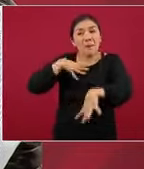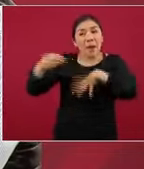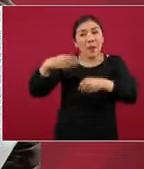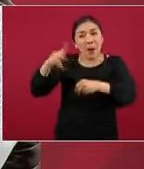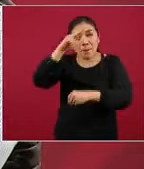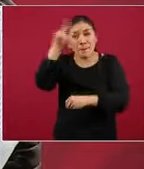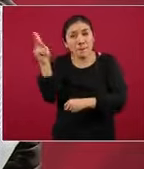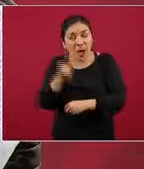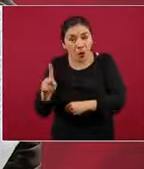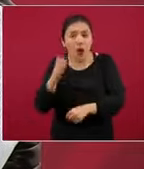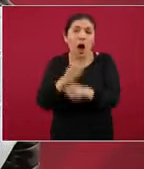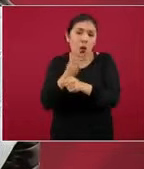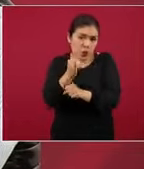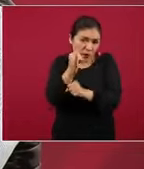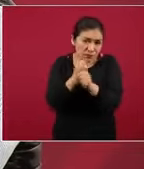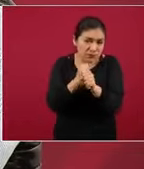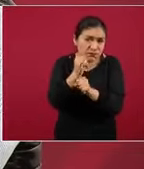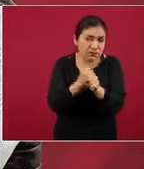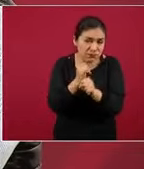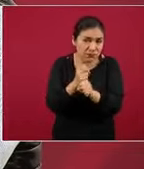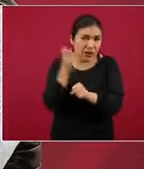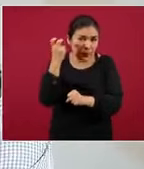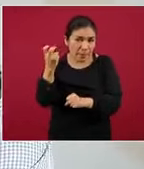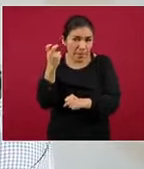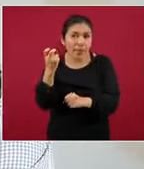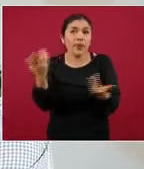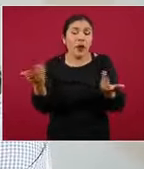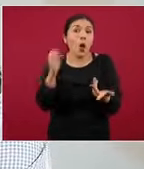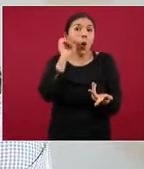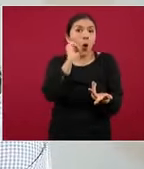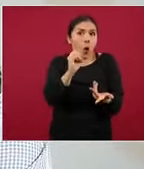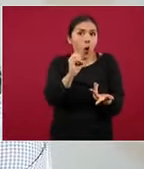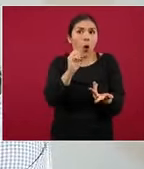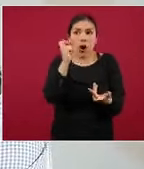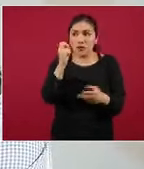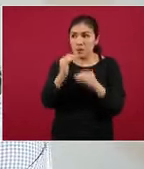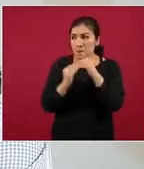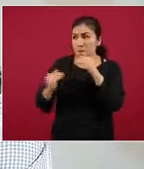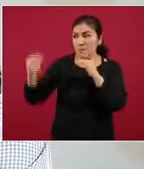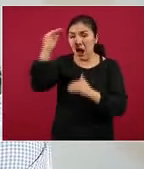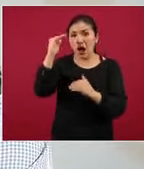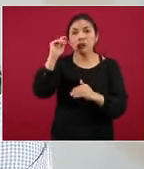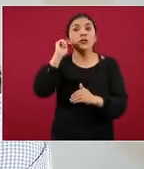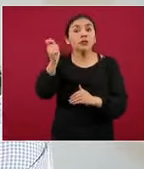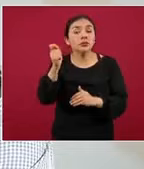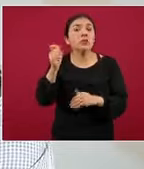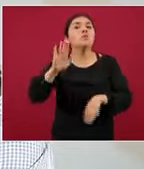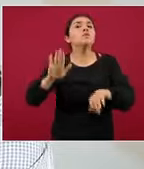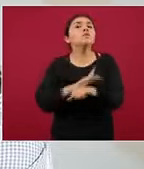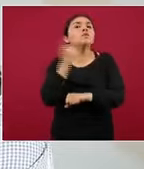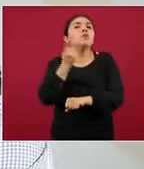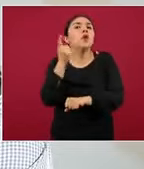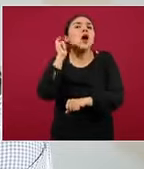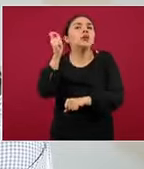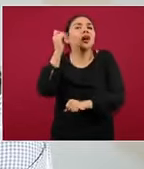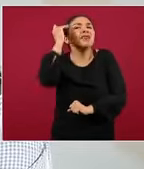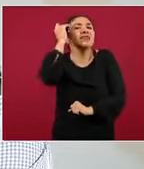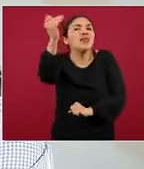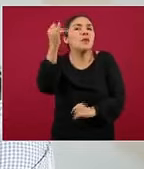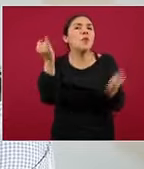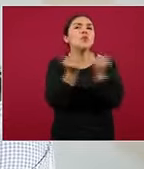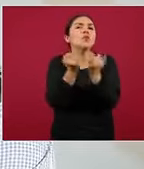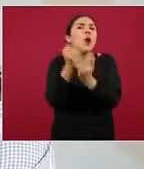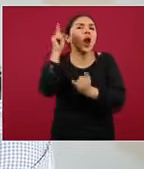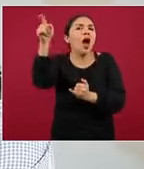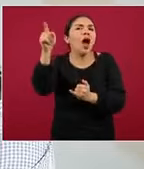incremento y por lo tanto de un aumento en la transmisibilidad, o si este incremento en su momento está asociado también a la temporalidad, es